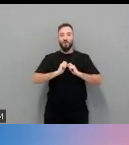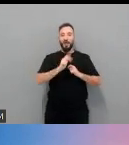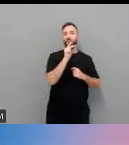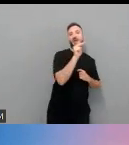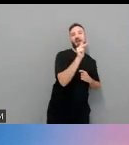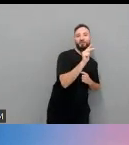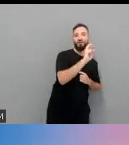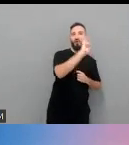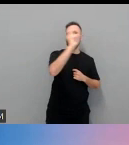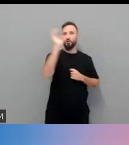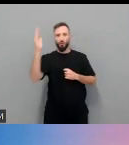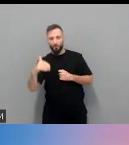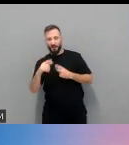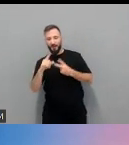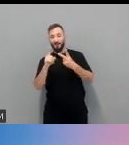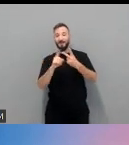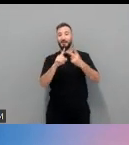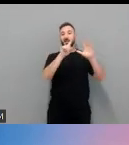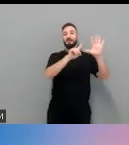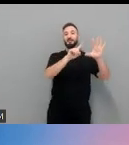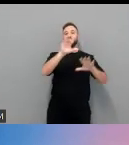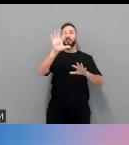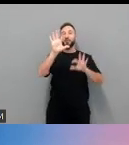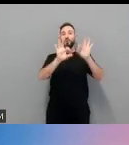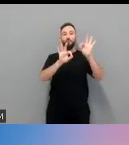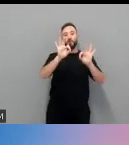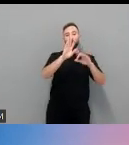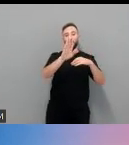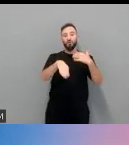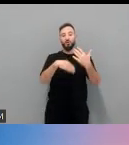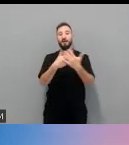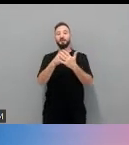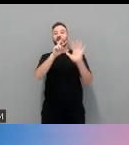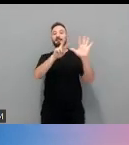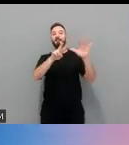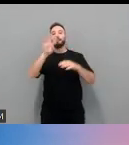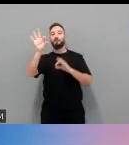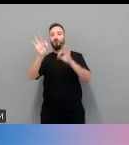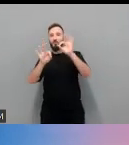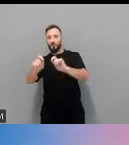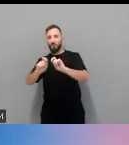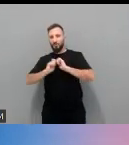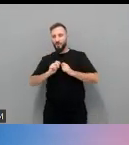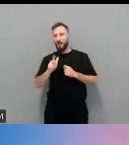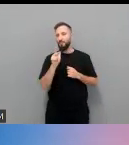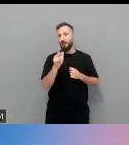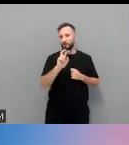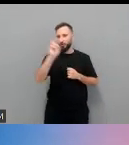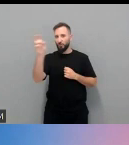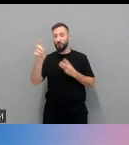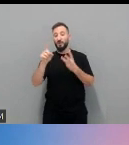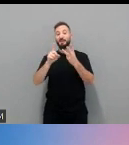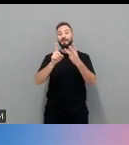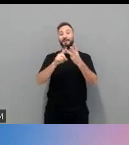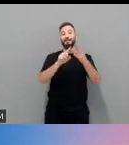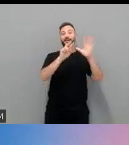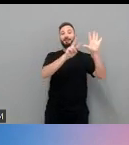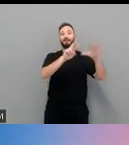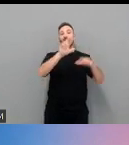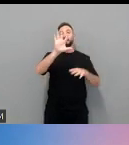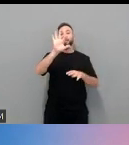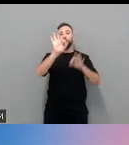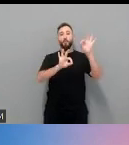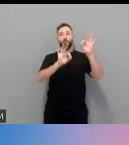otros, del 65% reconocido al 74% también, y del 75% al